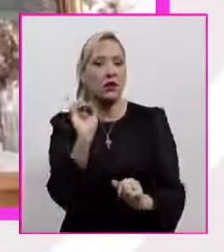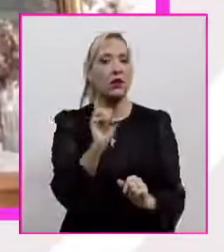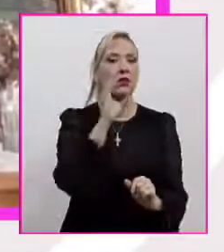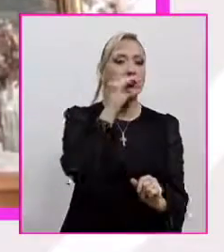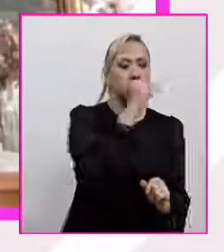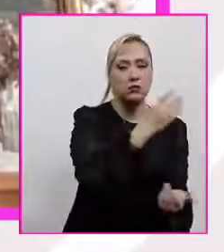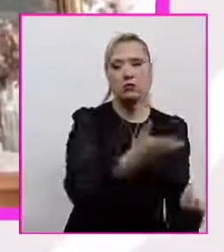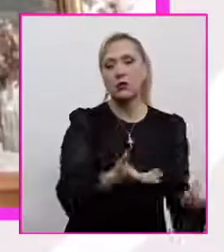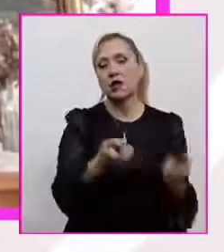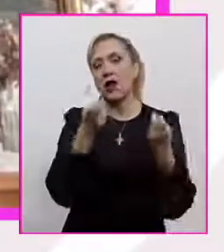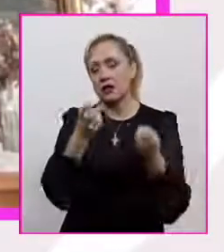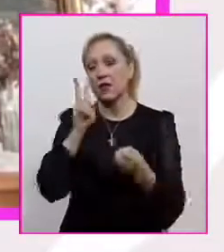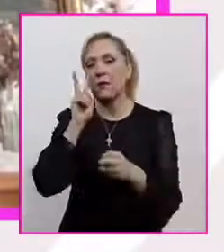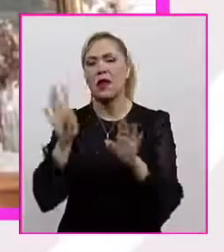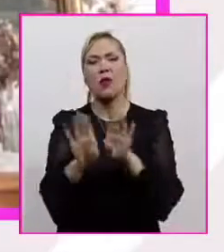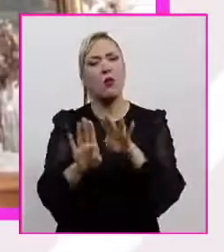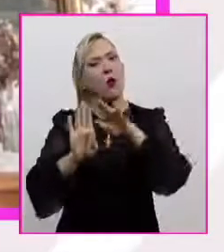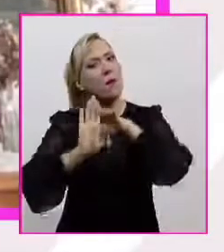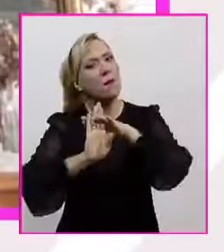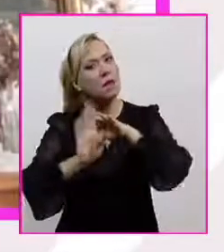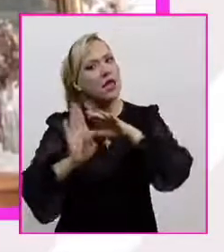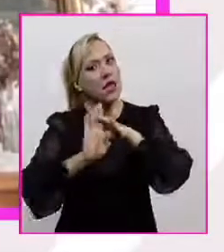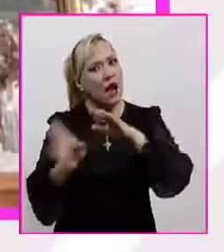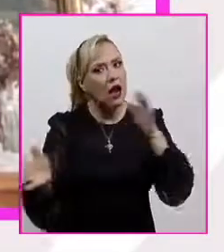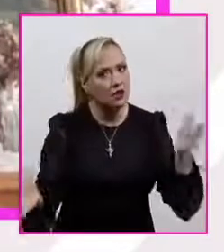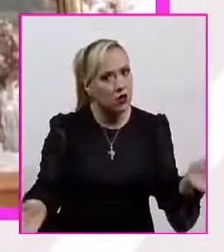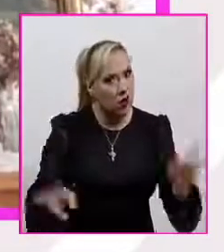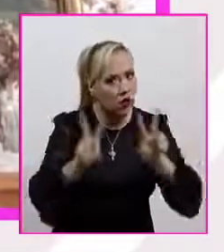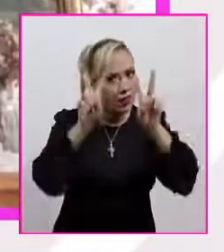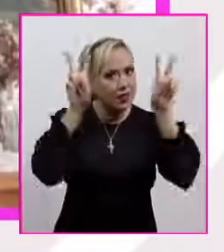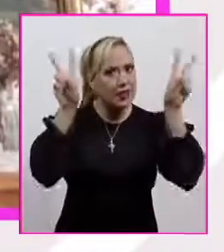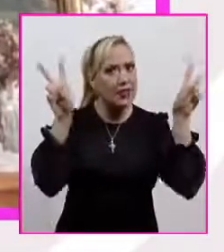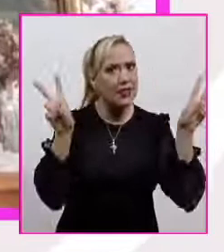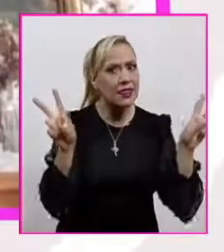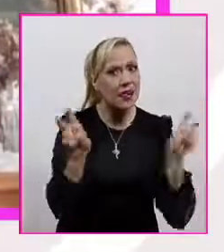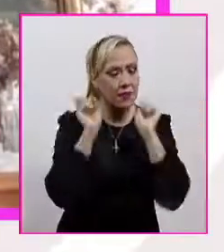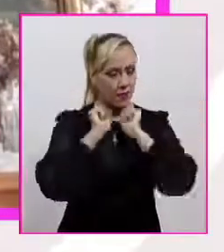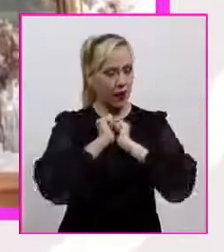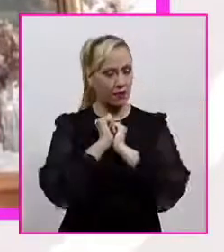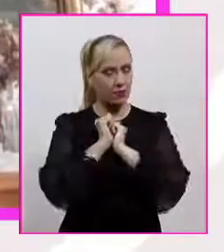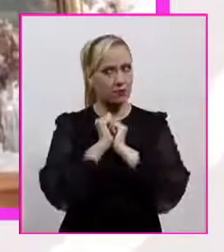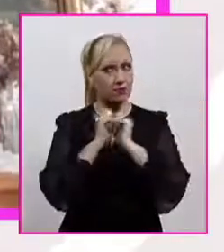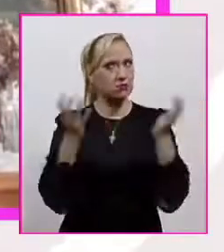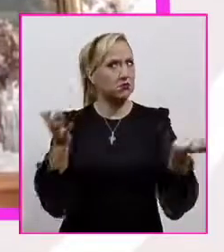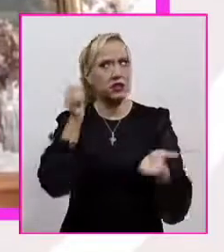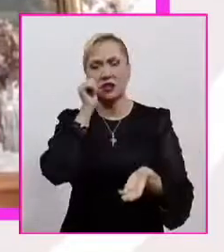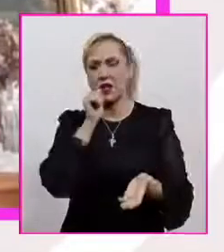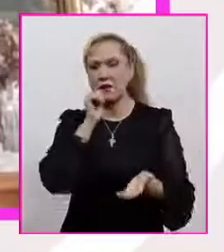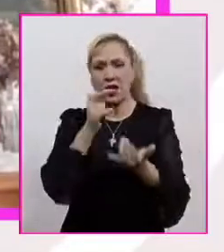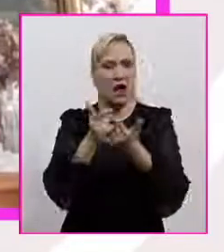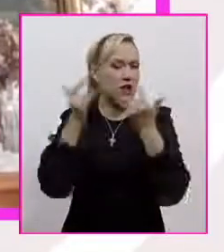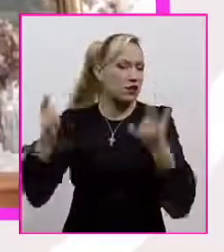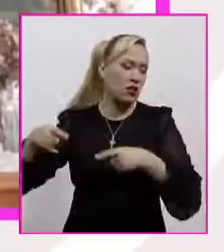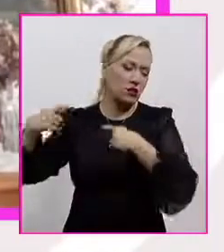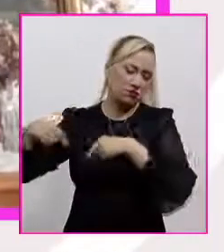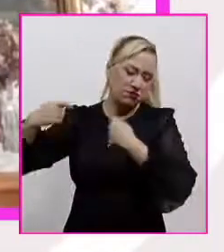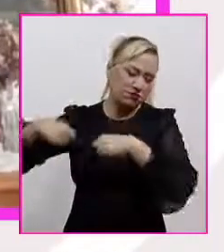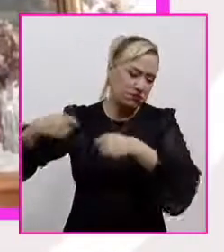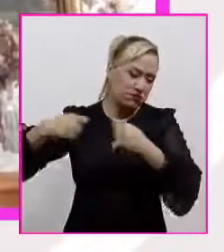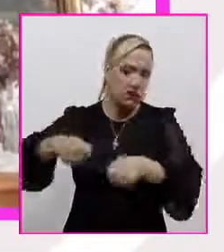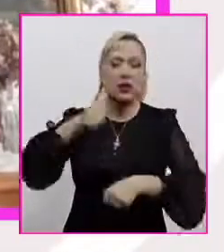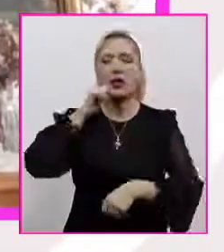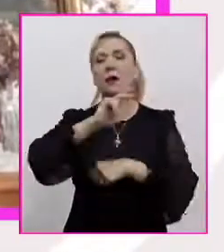el racismo y la migración. La migración es un fenómeno que siempre ha acompañado a la humanidad. A lo largo de la historia hemos visto cómo